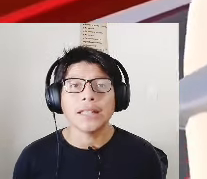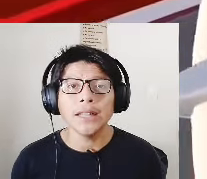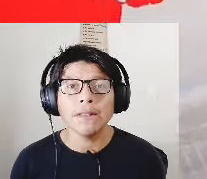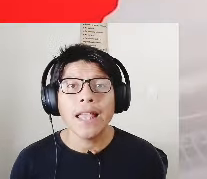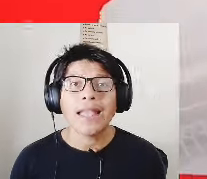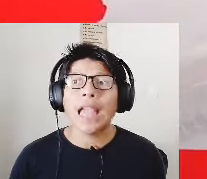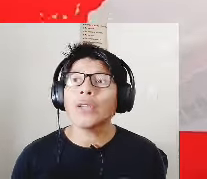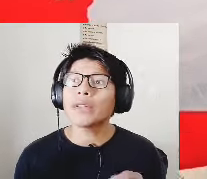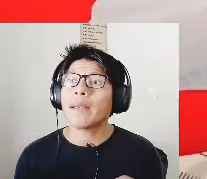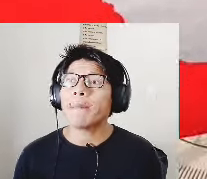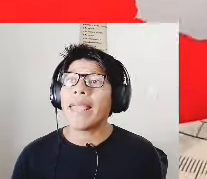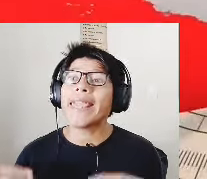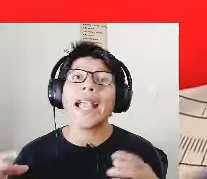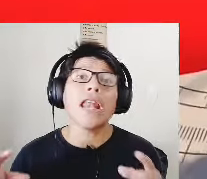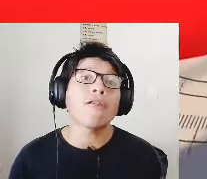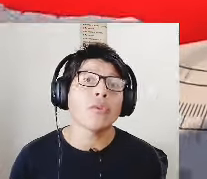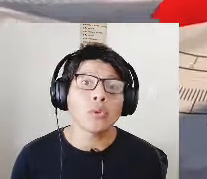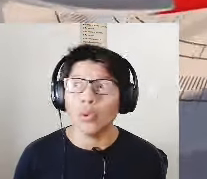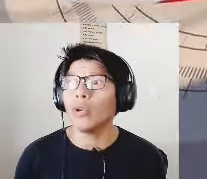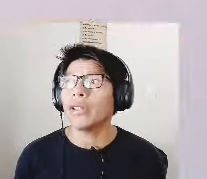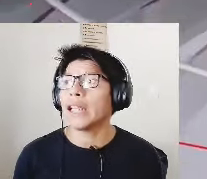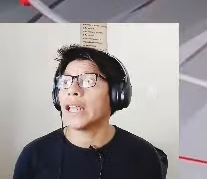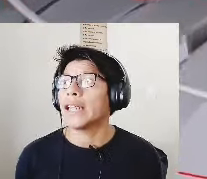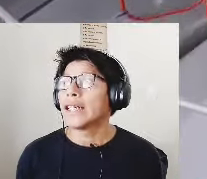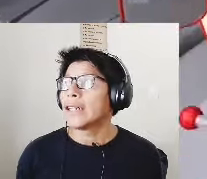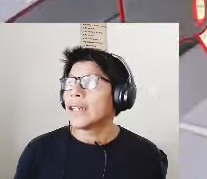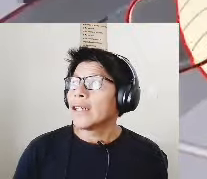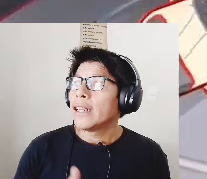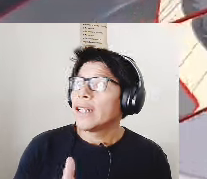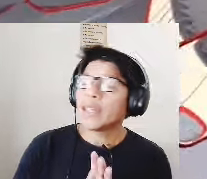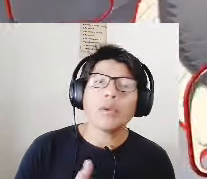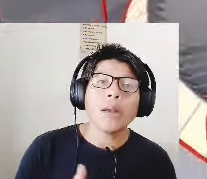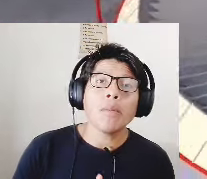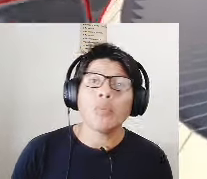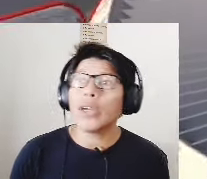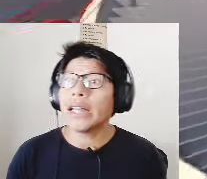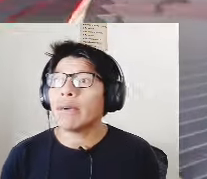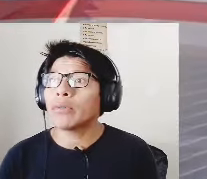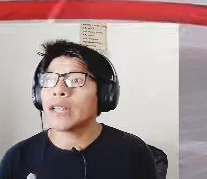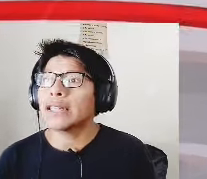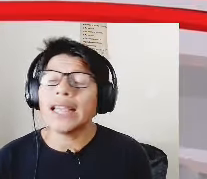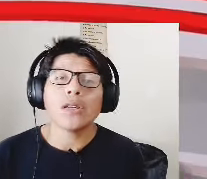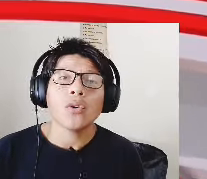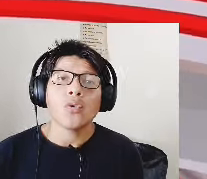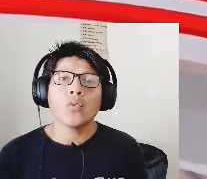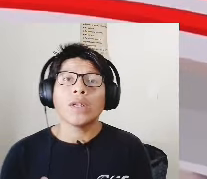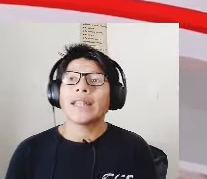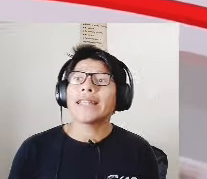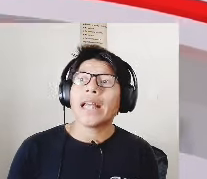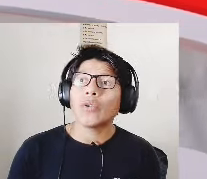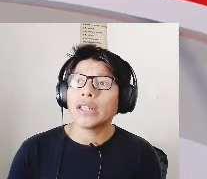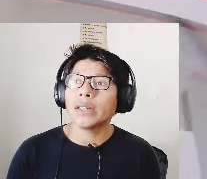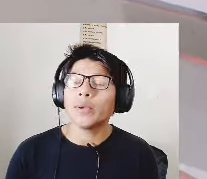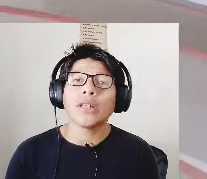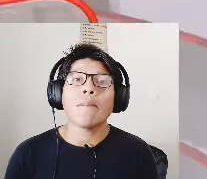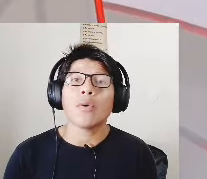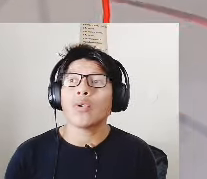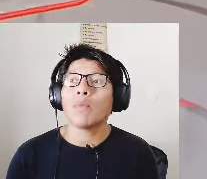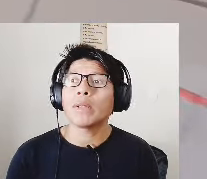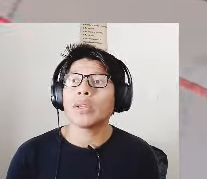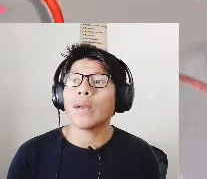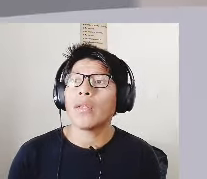cosas así. Que ellos veían el futuro de que si votan por Morena vamos a hacer una dictadura, si